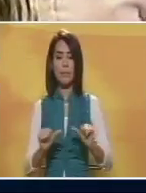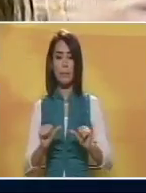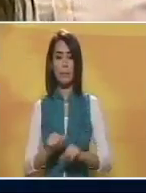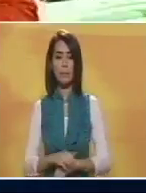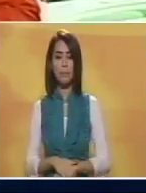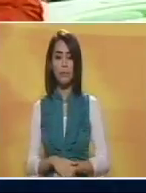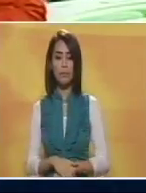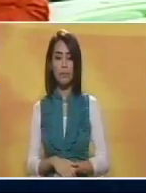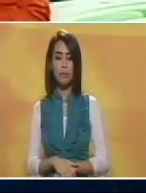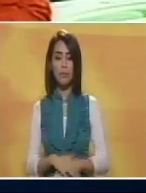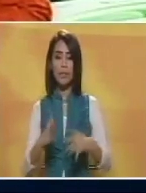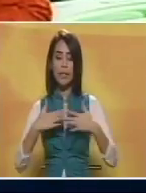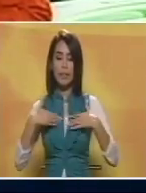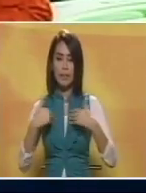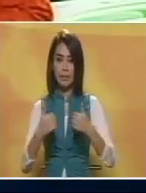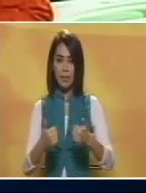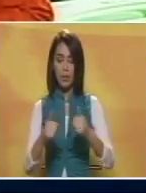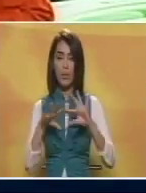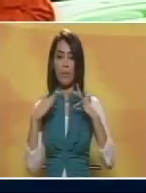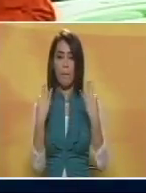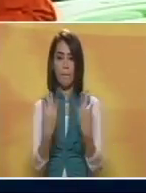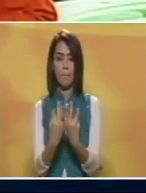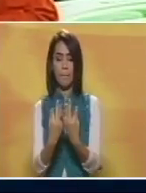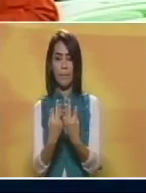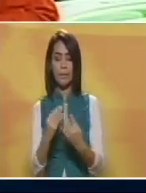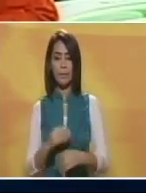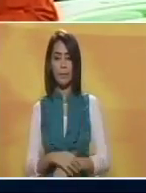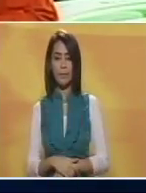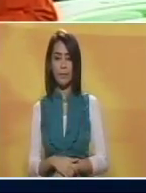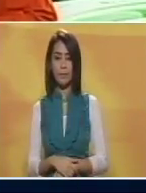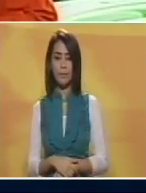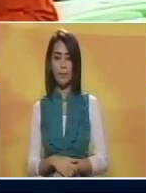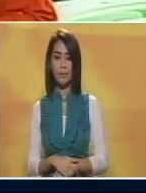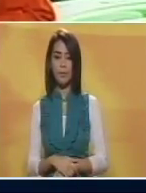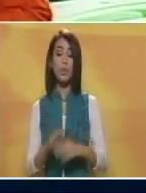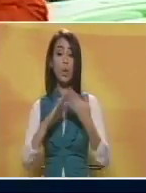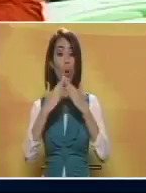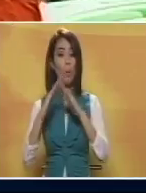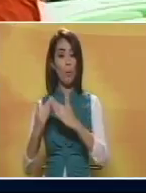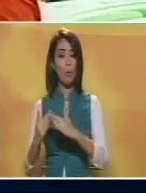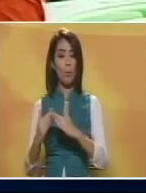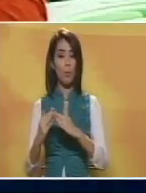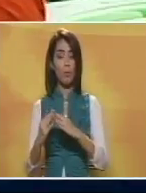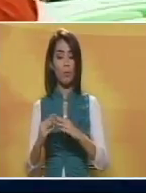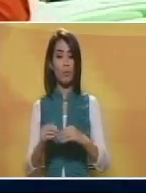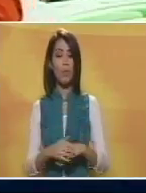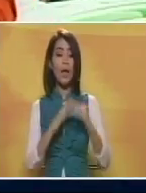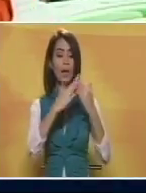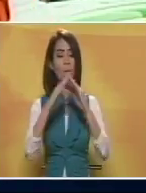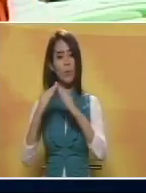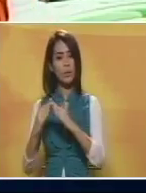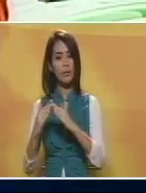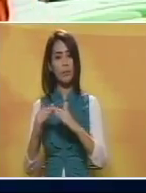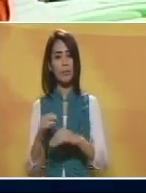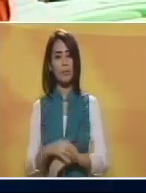de salud de familia, primaria, comunitaria, en el barrio, en la